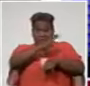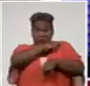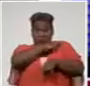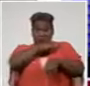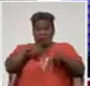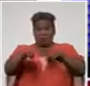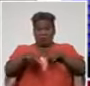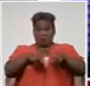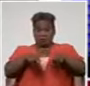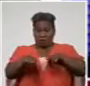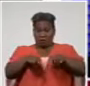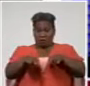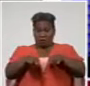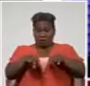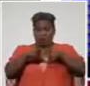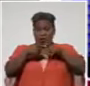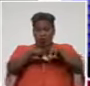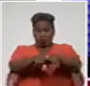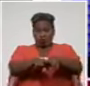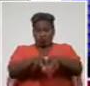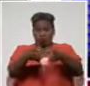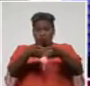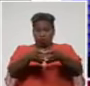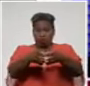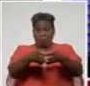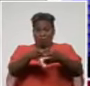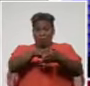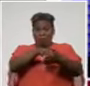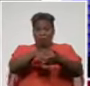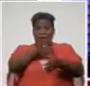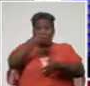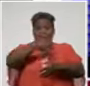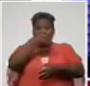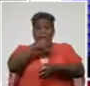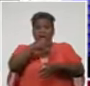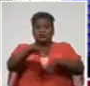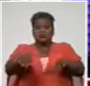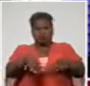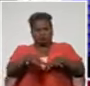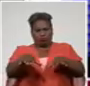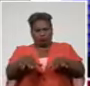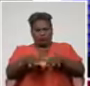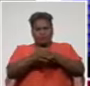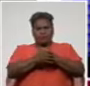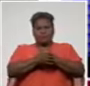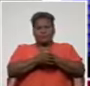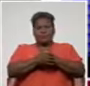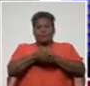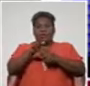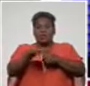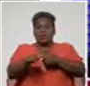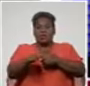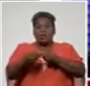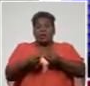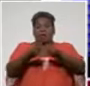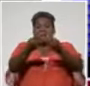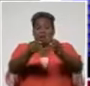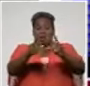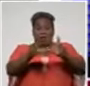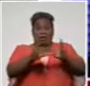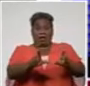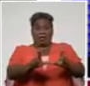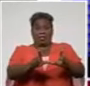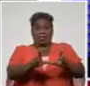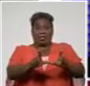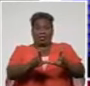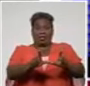acompañamiento del Consejo Popular, plantear su situación, explicar su situación y apelar a la entrega de una tarjeta de uso temporal que se ha habilitado para